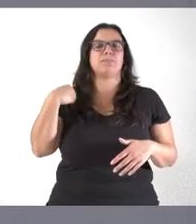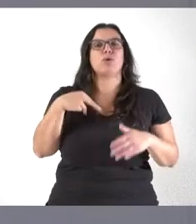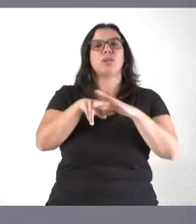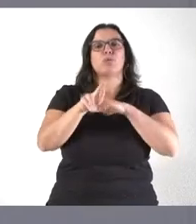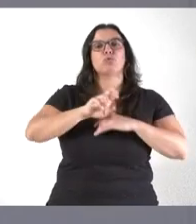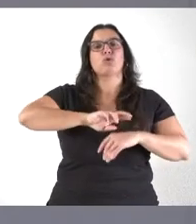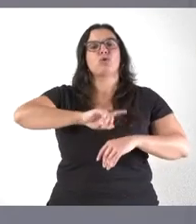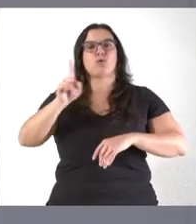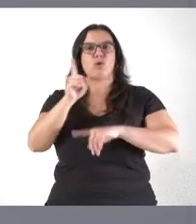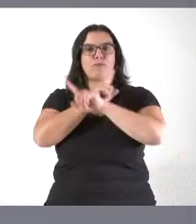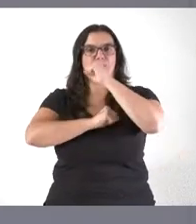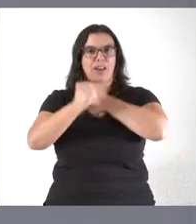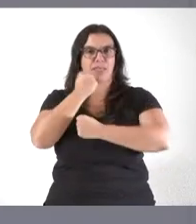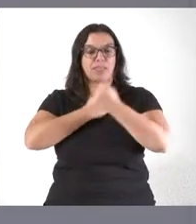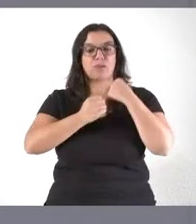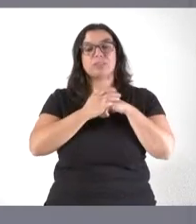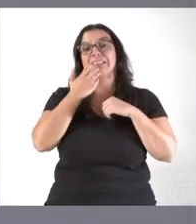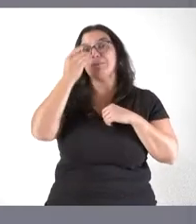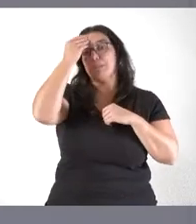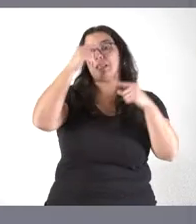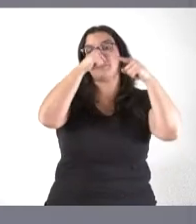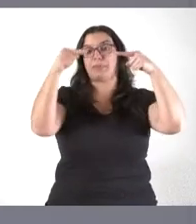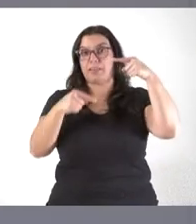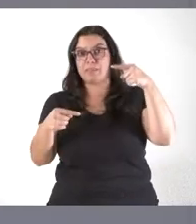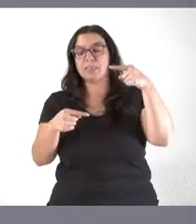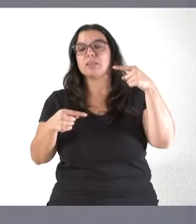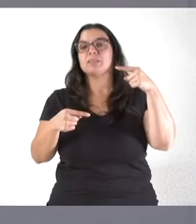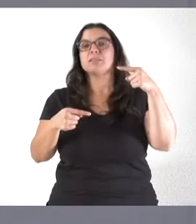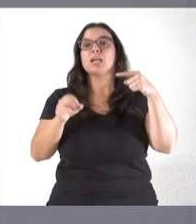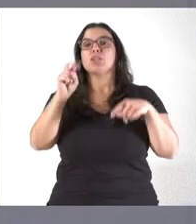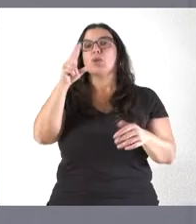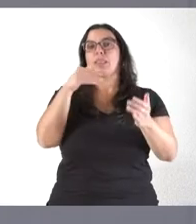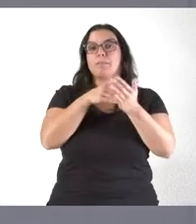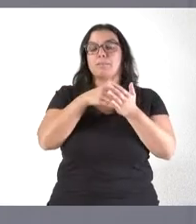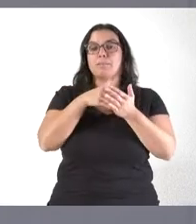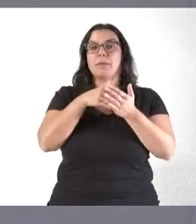si a esto tenemos en cuenta el déficit a los 12.000